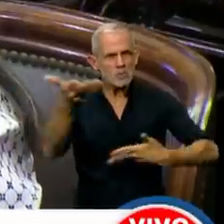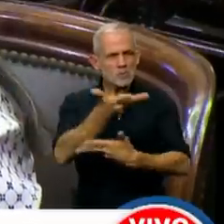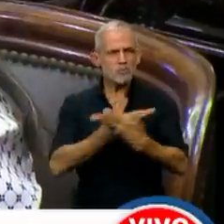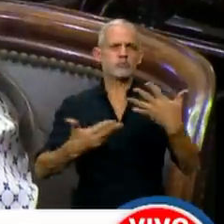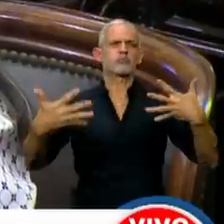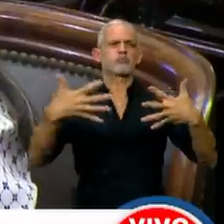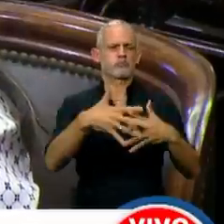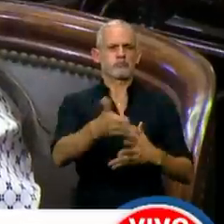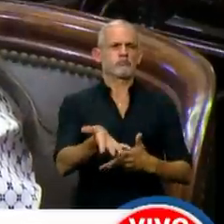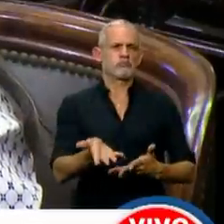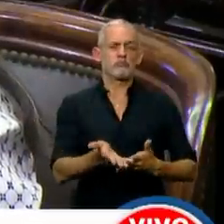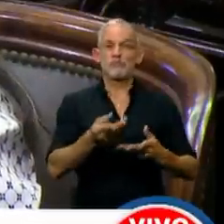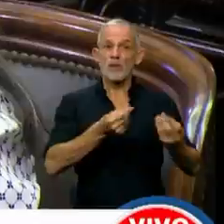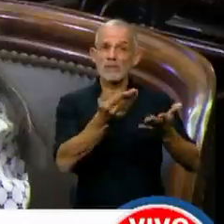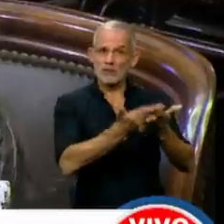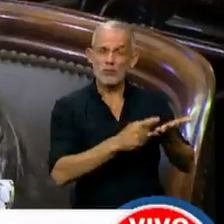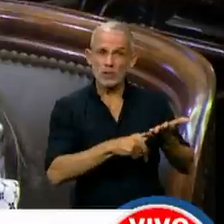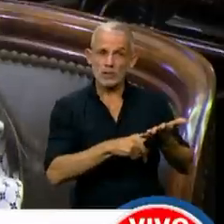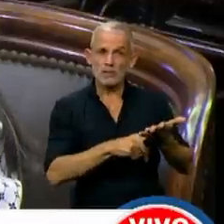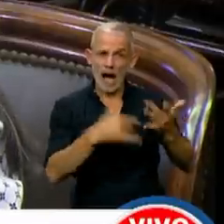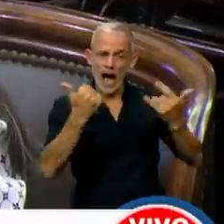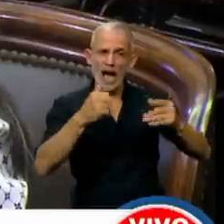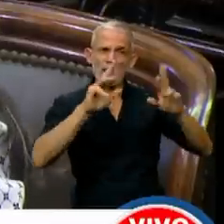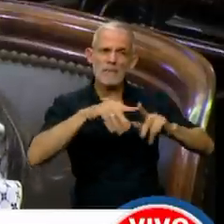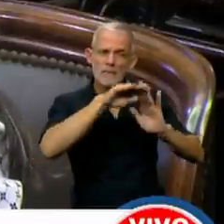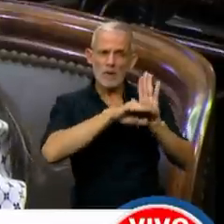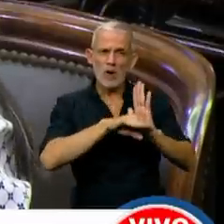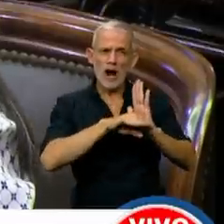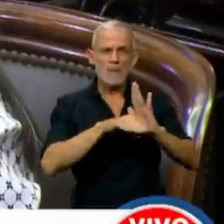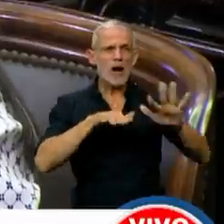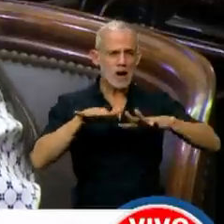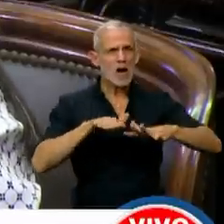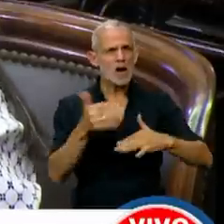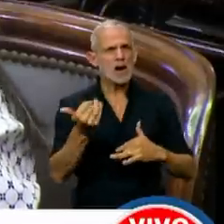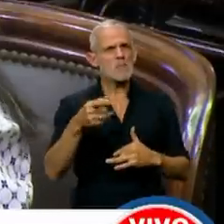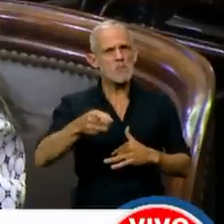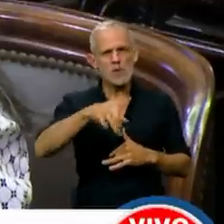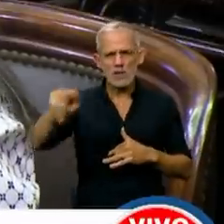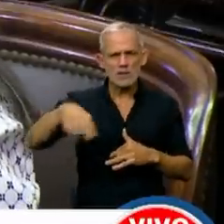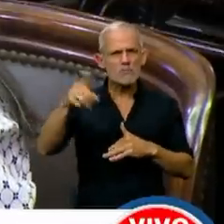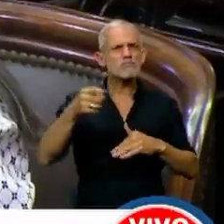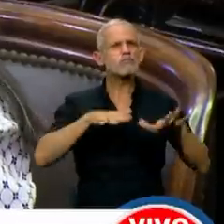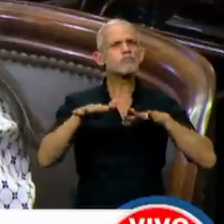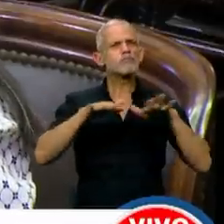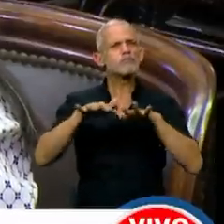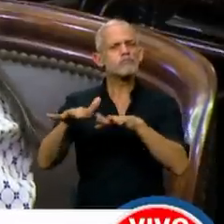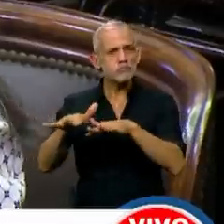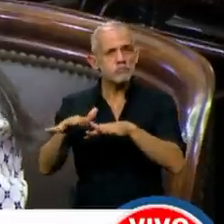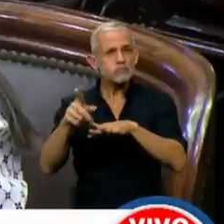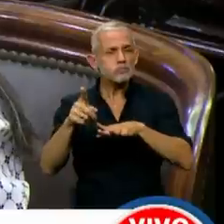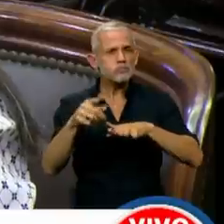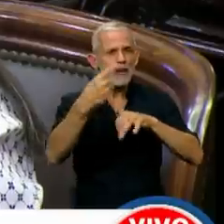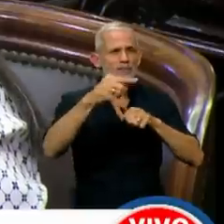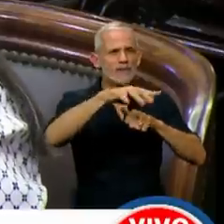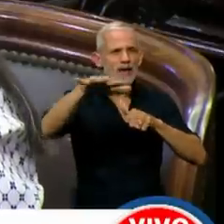presupuesto de alguna manera elabora un programa de acción que permite llevar acciones en